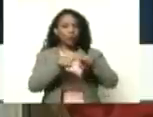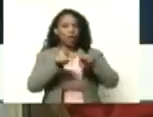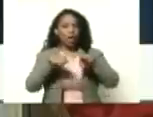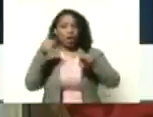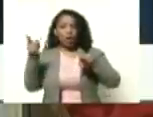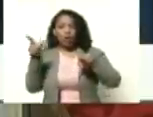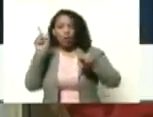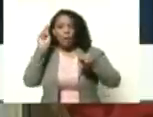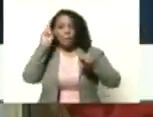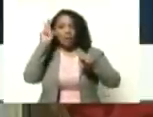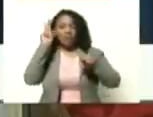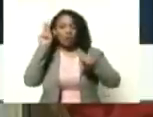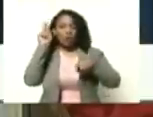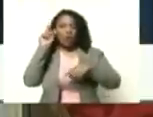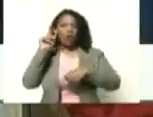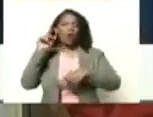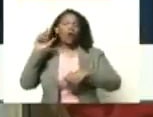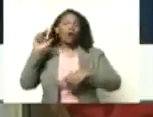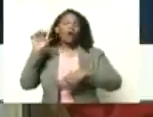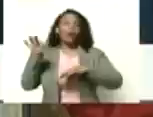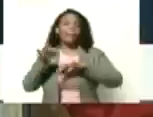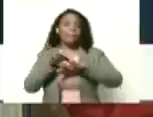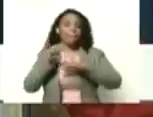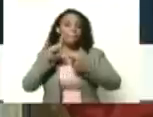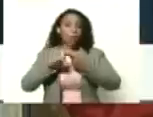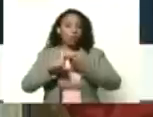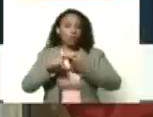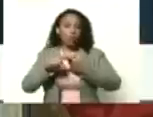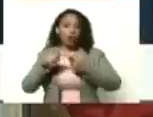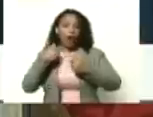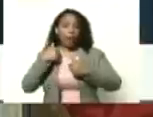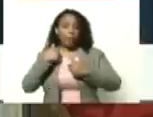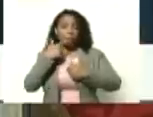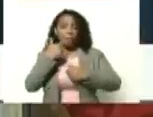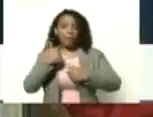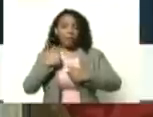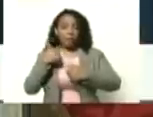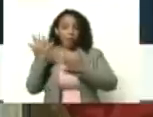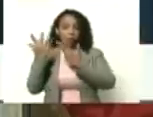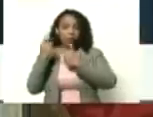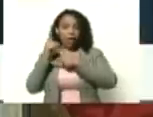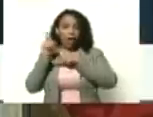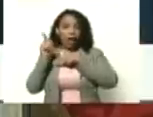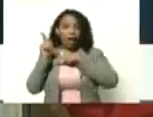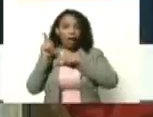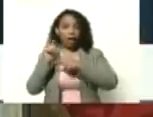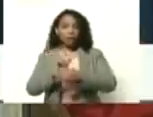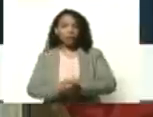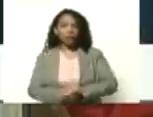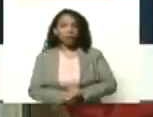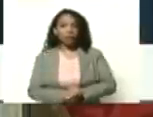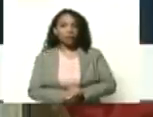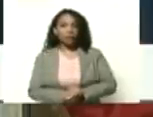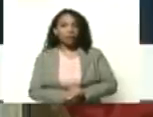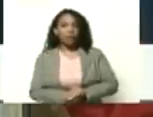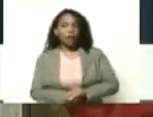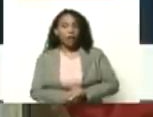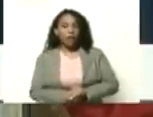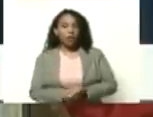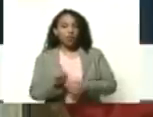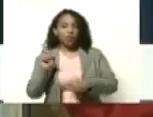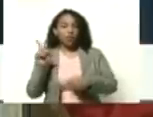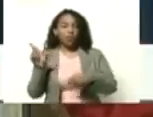profesor carlos lanz pero revela incluso a mí me lo dice que él era parte de su